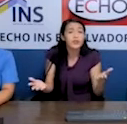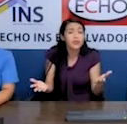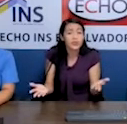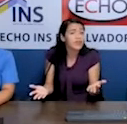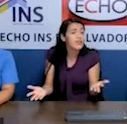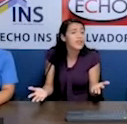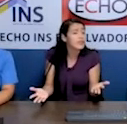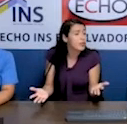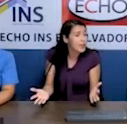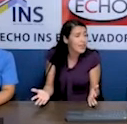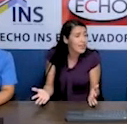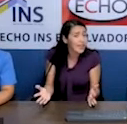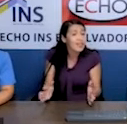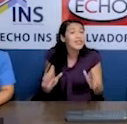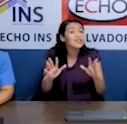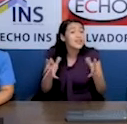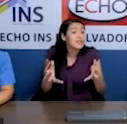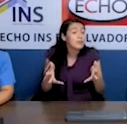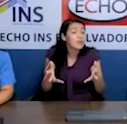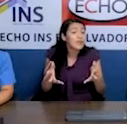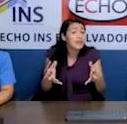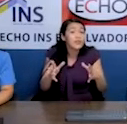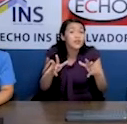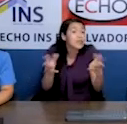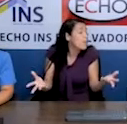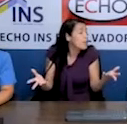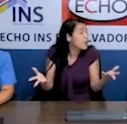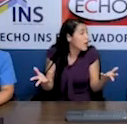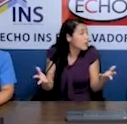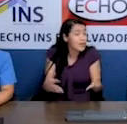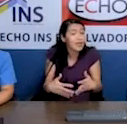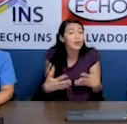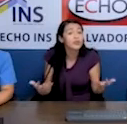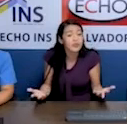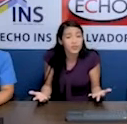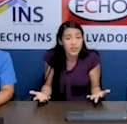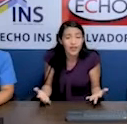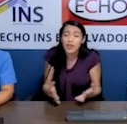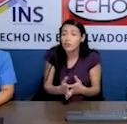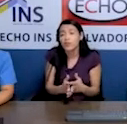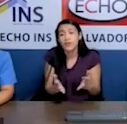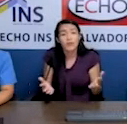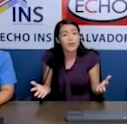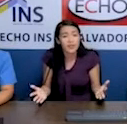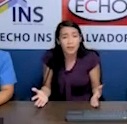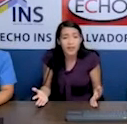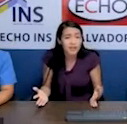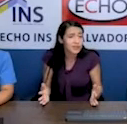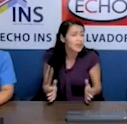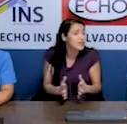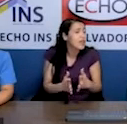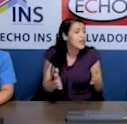necesario una condición de ventilación mecánica si es que el paciente no tenemos una causa que lo justifique. No sabemos que